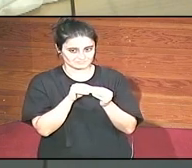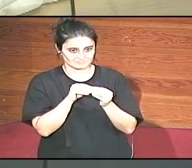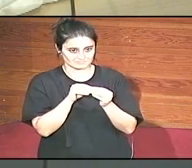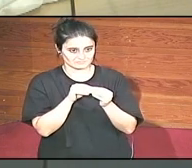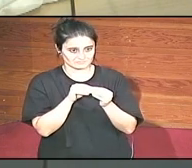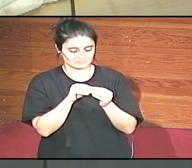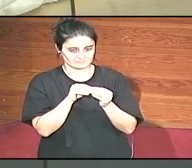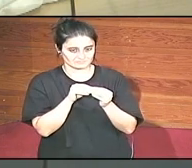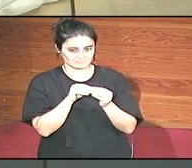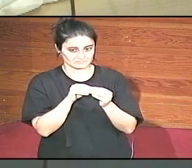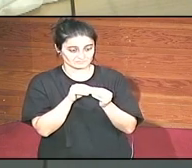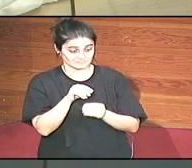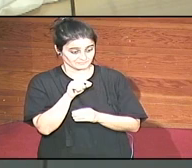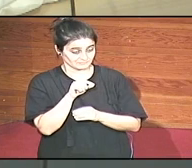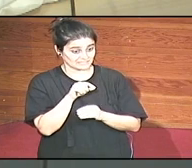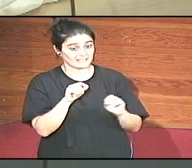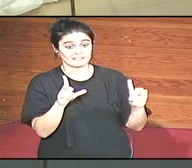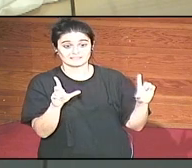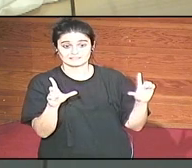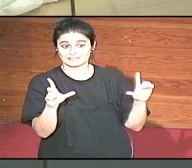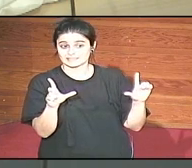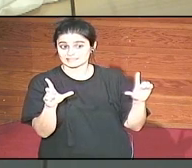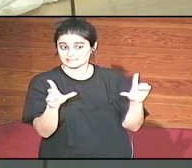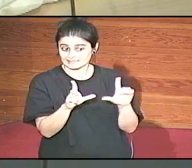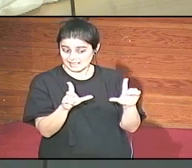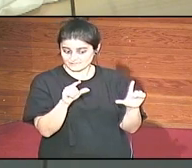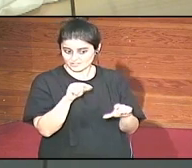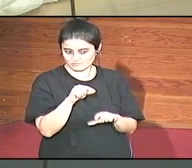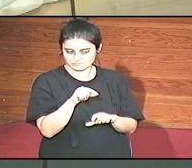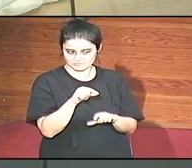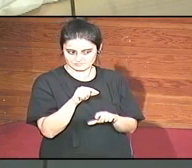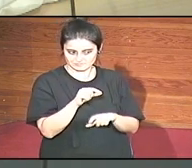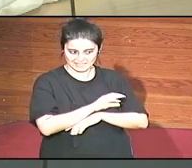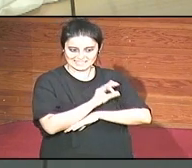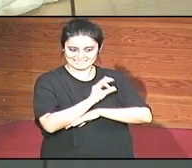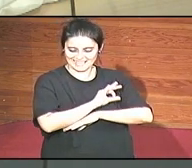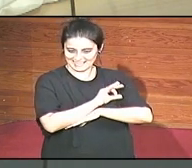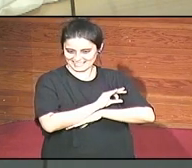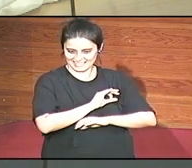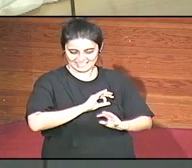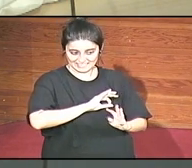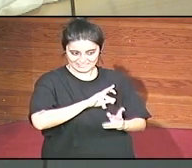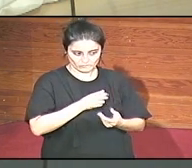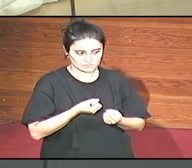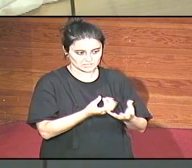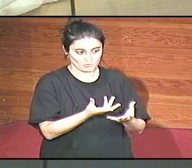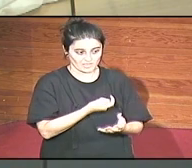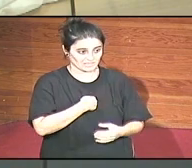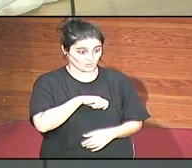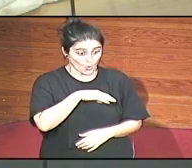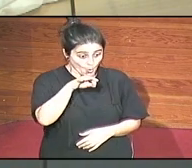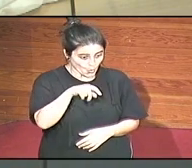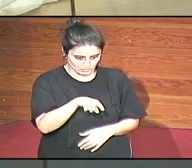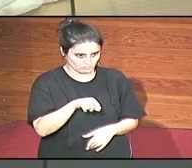informativo en español que había en la televisión de de los campos saharauis de tindúf la